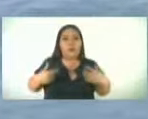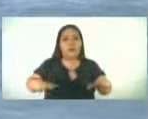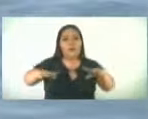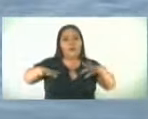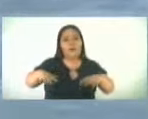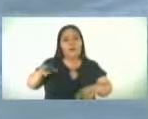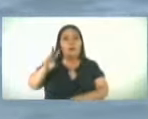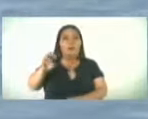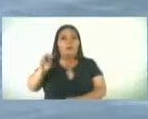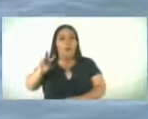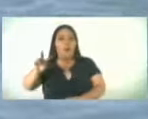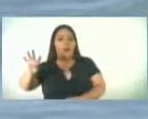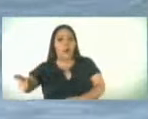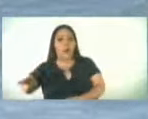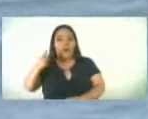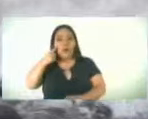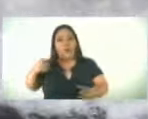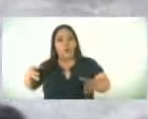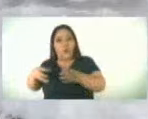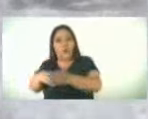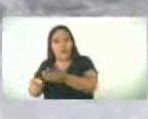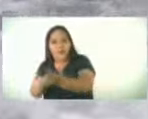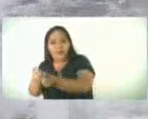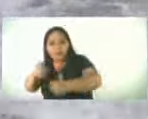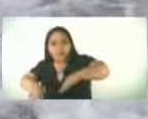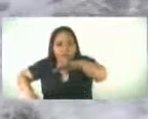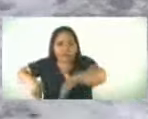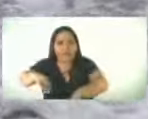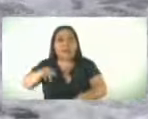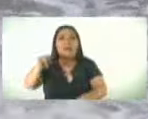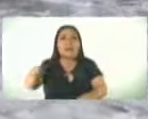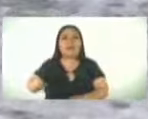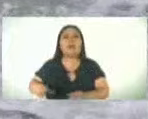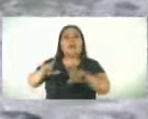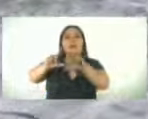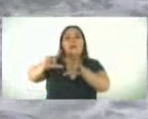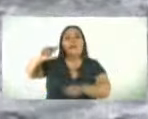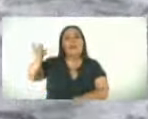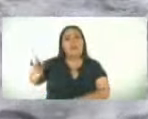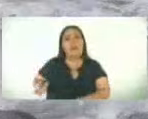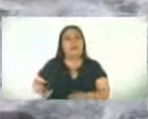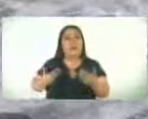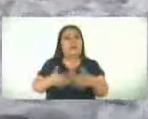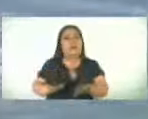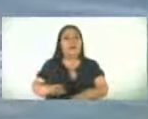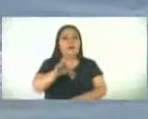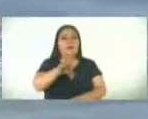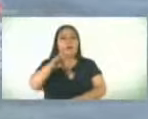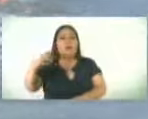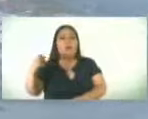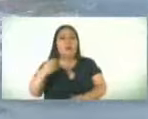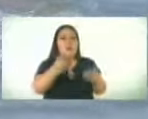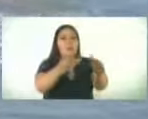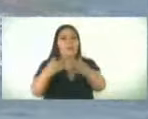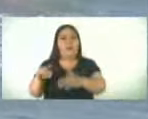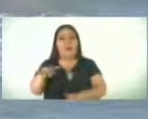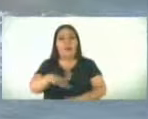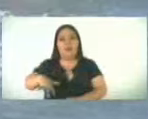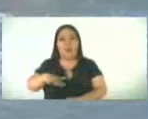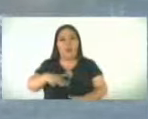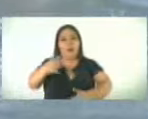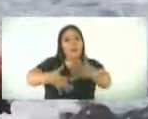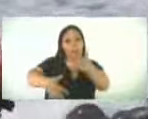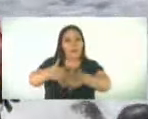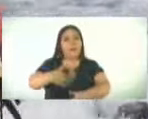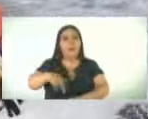2024. La unidad de guardavidas de la Dirección General de Protección Civil se desplegó en 110 puntos estratégicos en 28 playas del